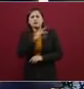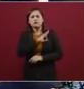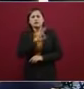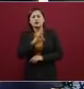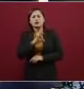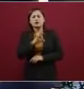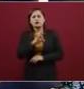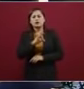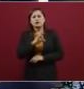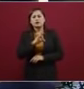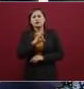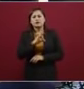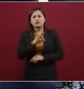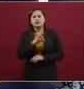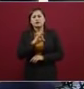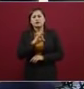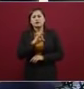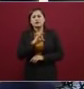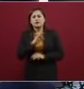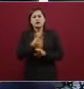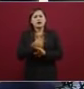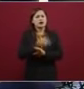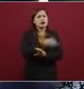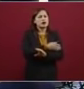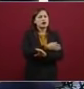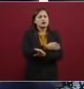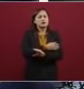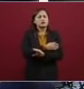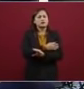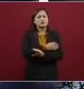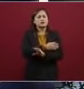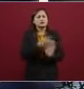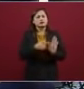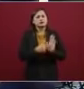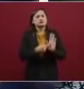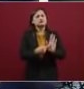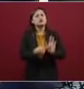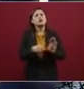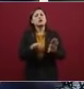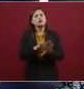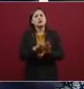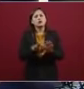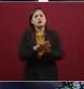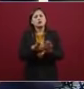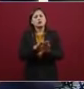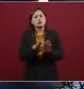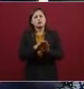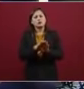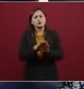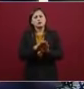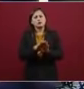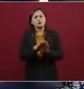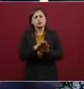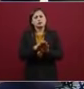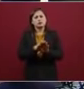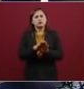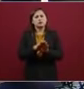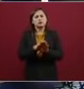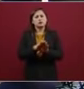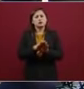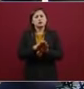los resultados, cómo era la incidencia delictiva antes del inicio